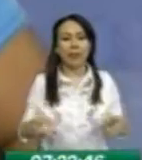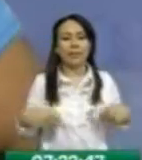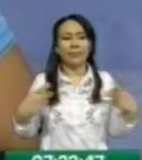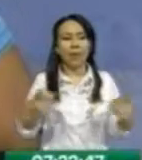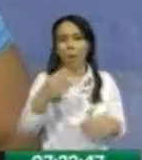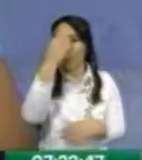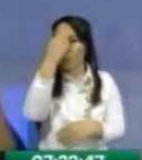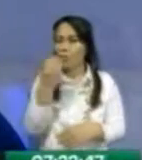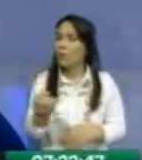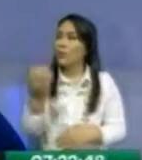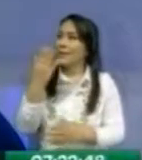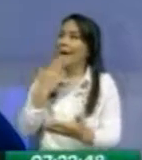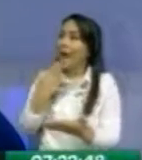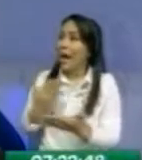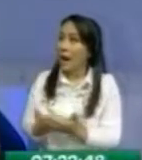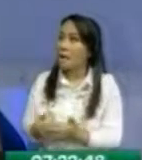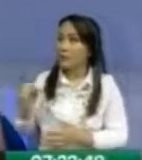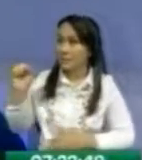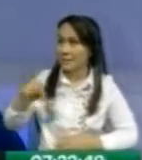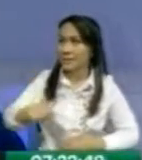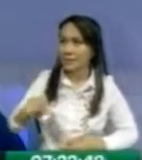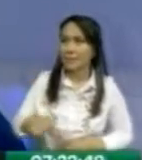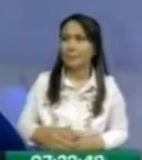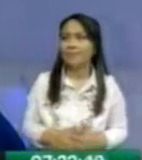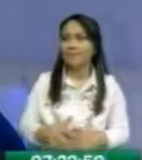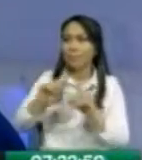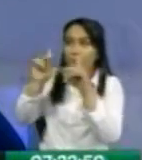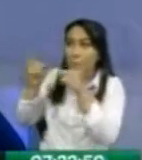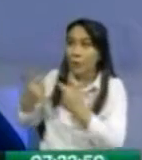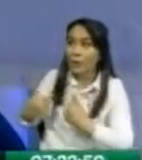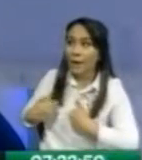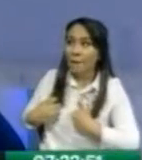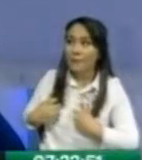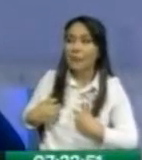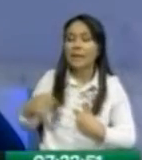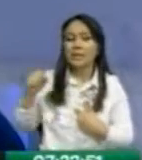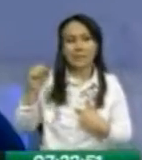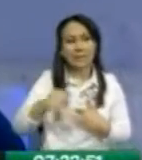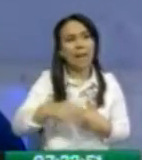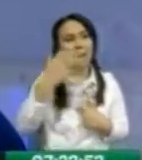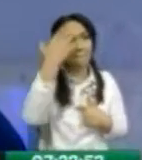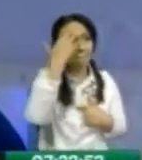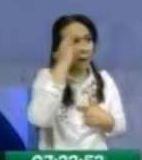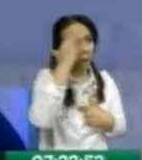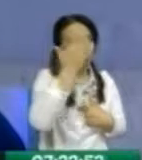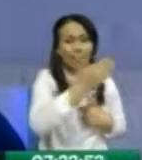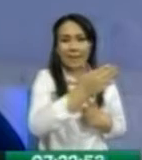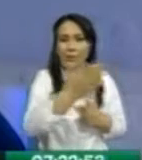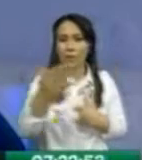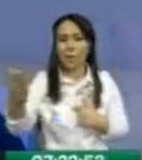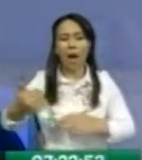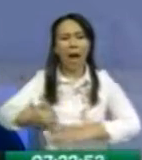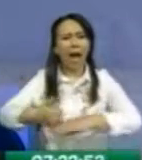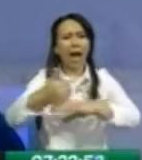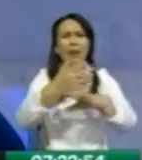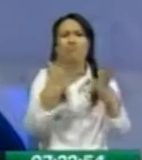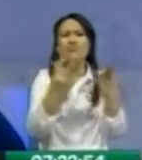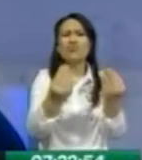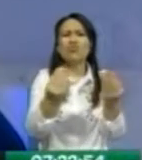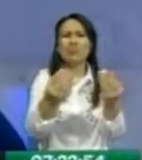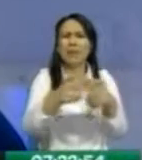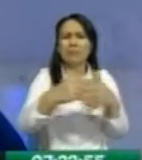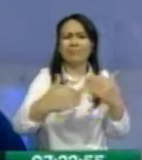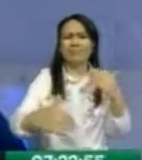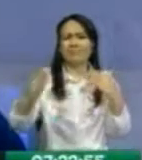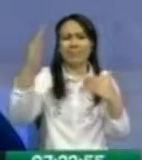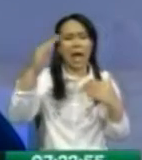muchas gracias. Evidentemente, si me preguntan cuál es la lectura, un nivel de preocupación altísimo por estos casos de consumo, pero